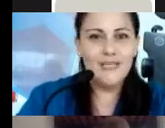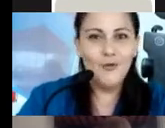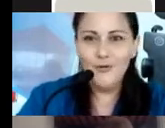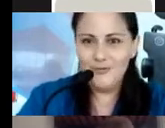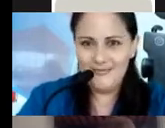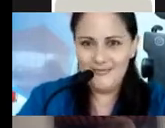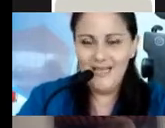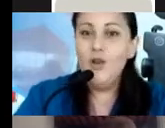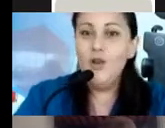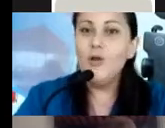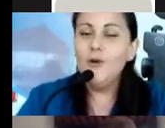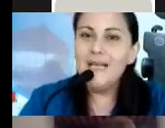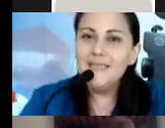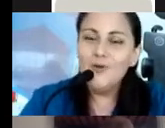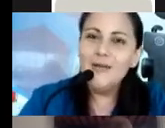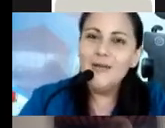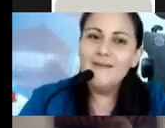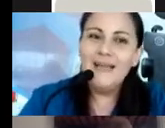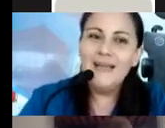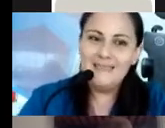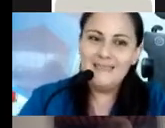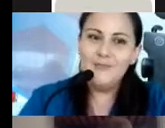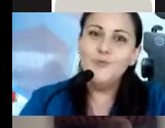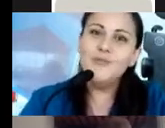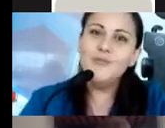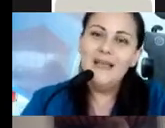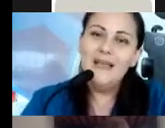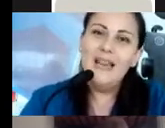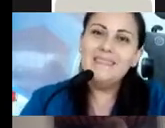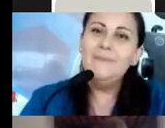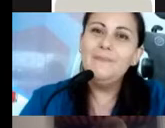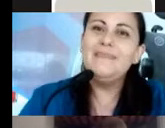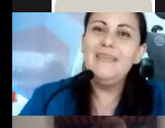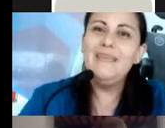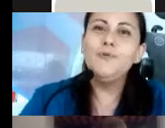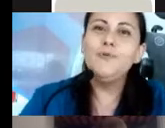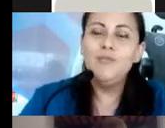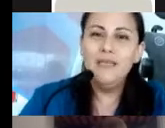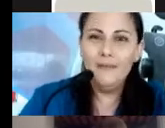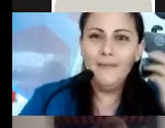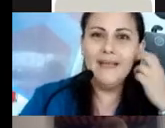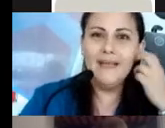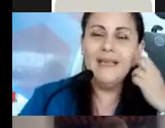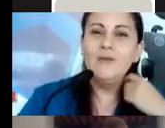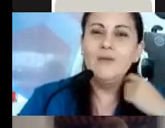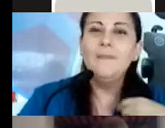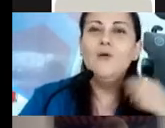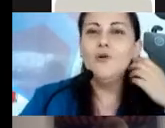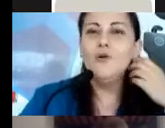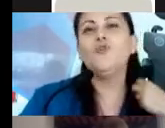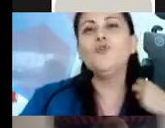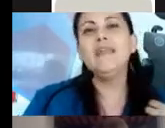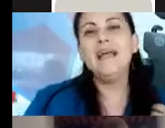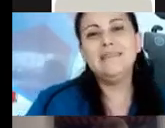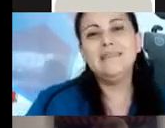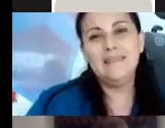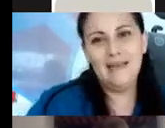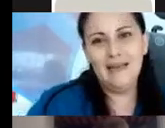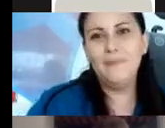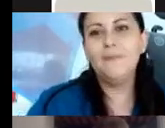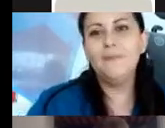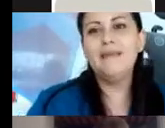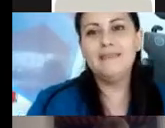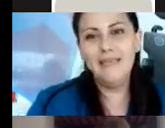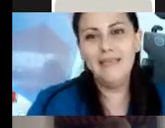esa escoliosis. Lo que voy a hacer con ese balance es buscar la simetría posible para que haya una mejor tolerancia